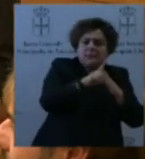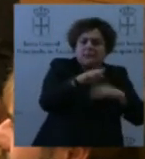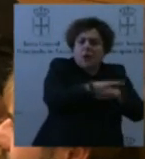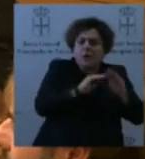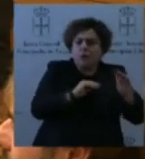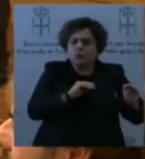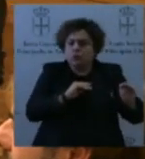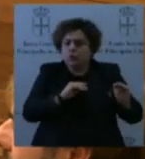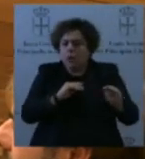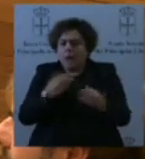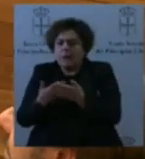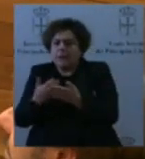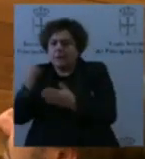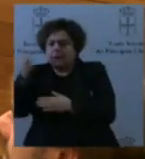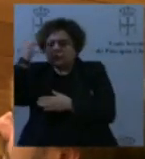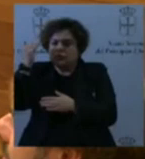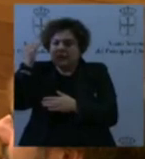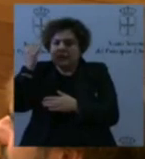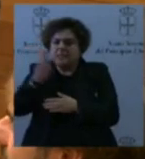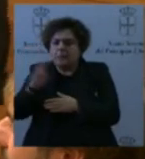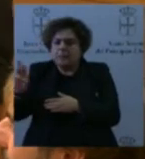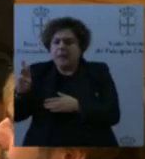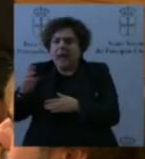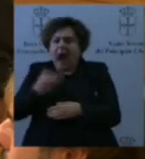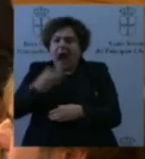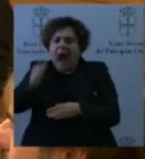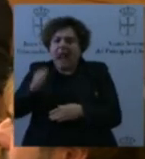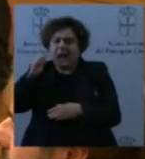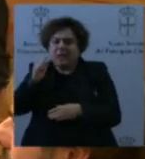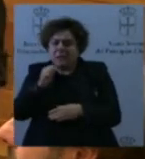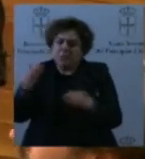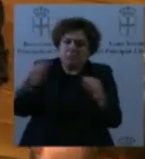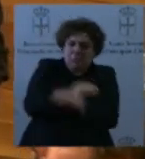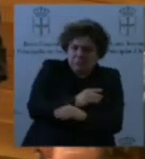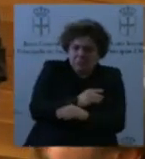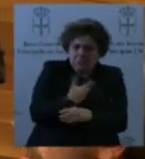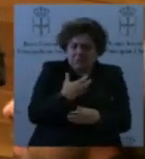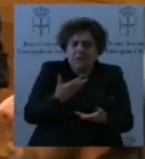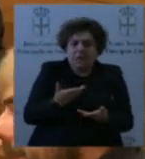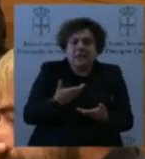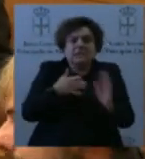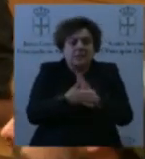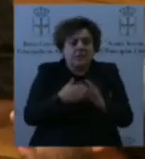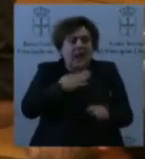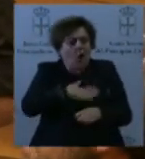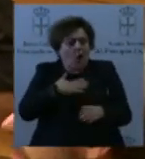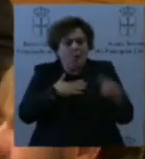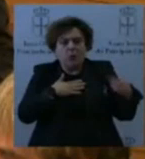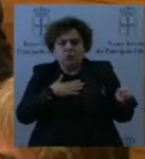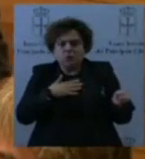Cantelli? En definitiva, ¿se siente usted cómodo pactando con el señor Cantelli una operación que los sectores progresistas de esta